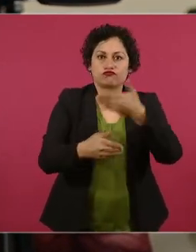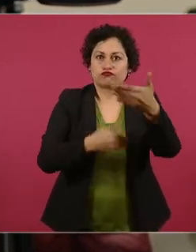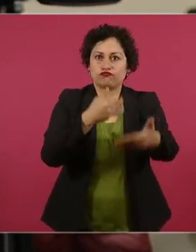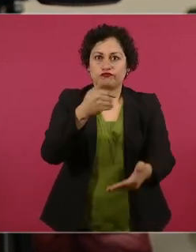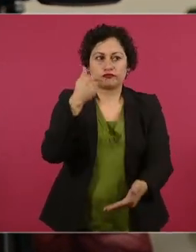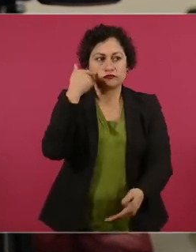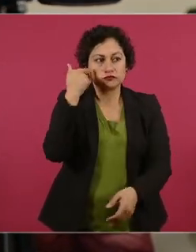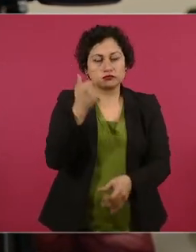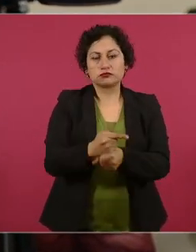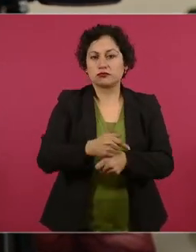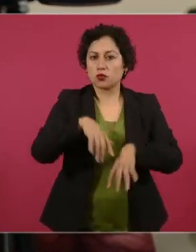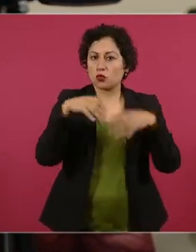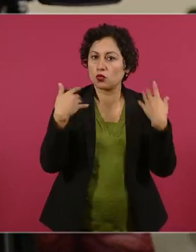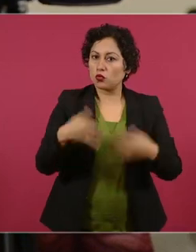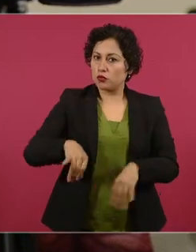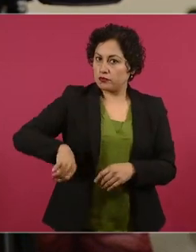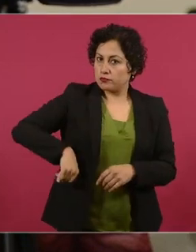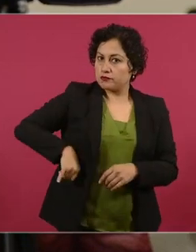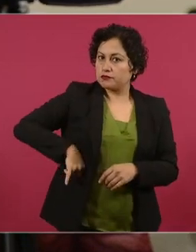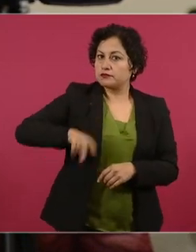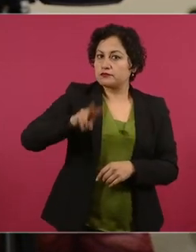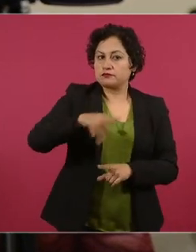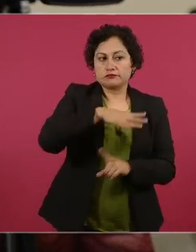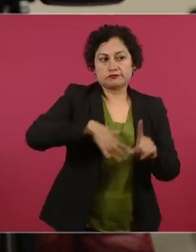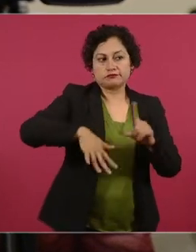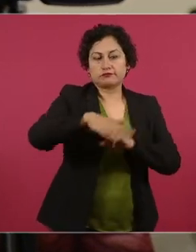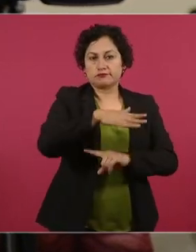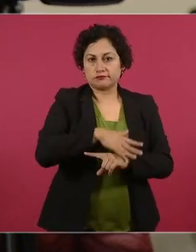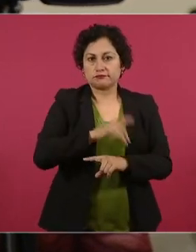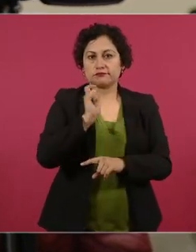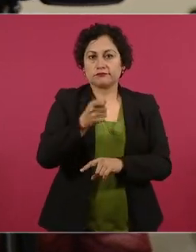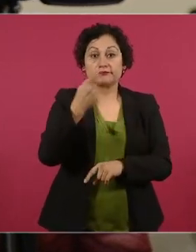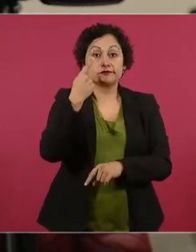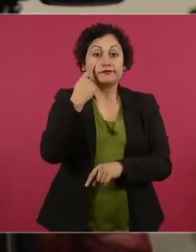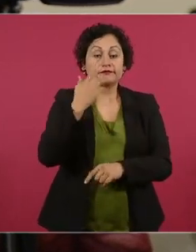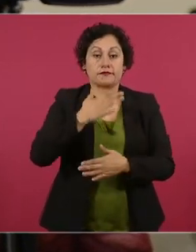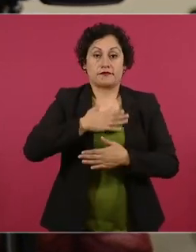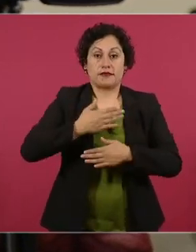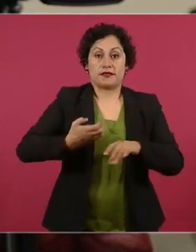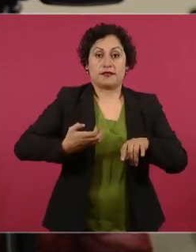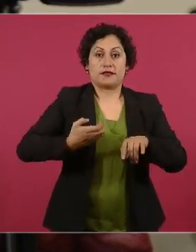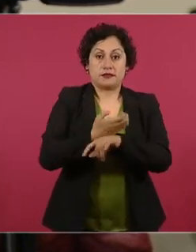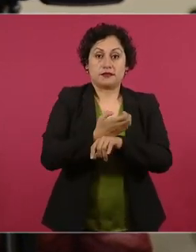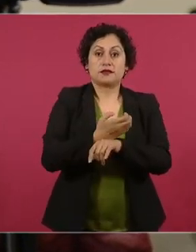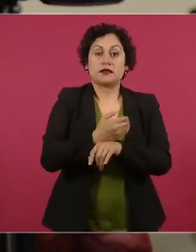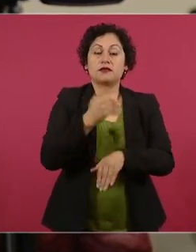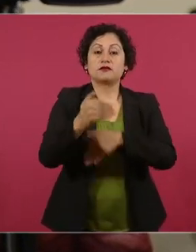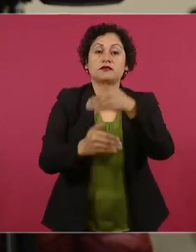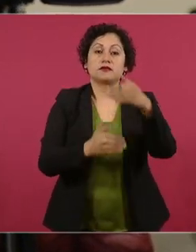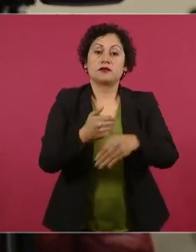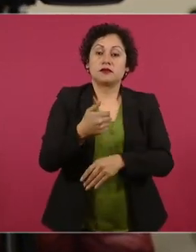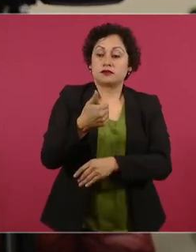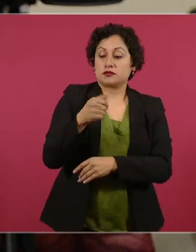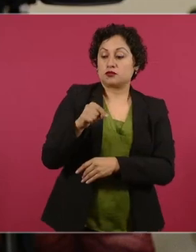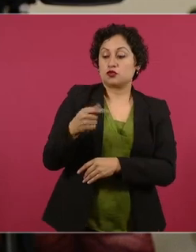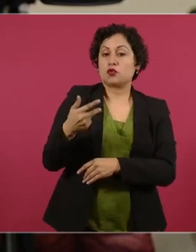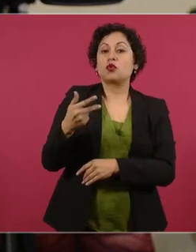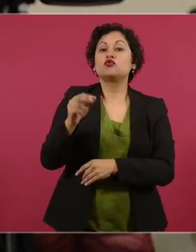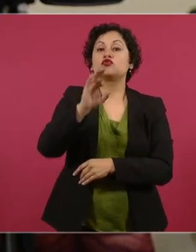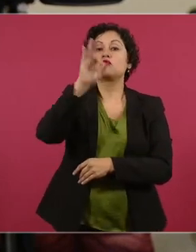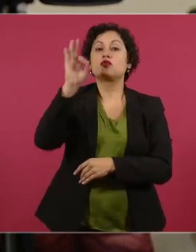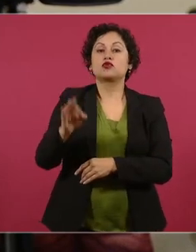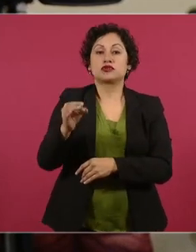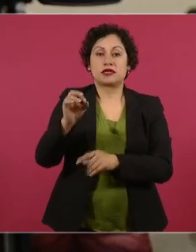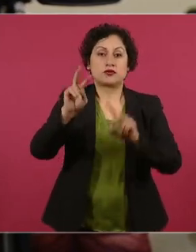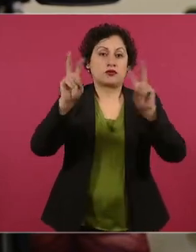dado condiciones muy particulares. Mire, mi estado tuvo un crecimiento del 6.8% en su